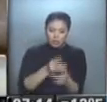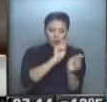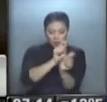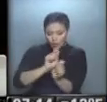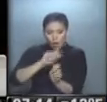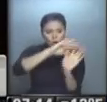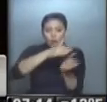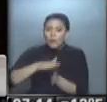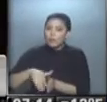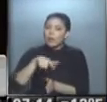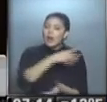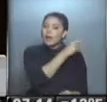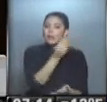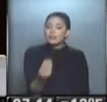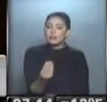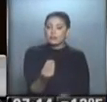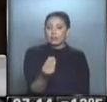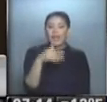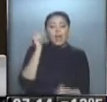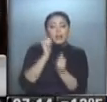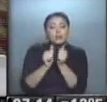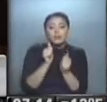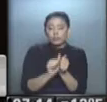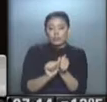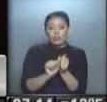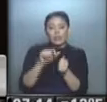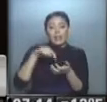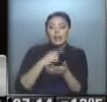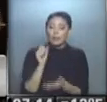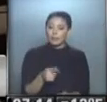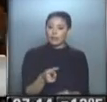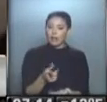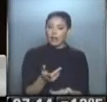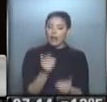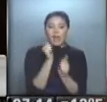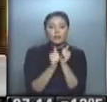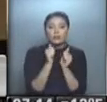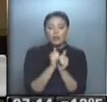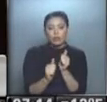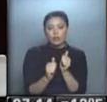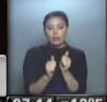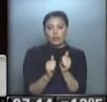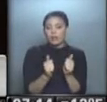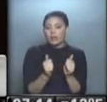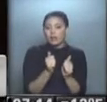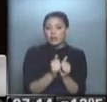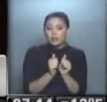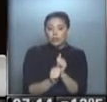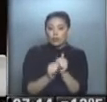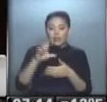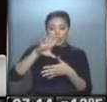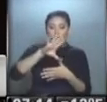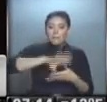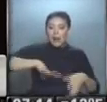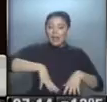de arte que representa la historia emblemática de la ciudad y la historia del descubrimiento